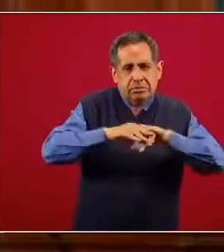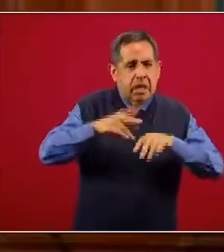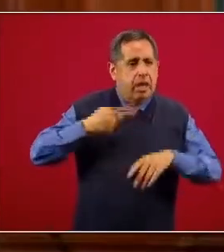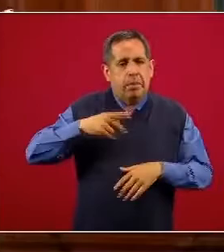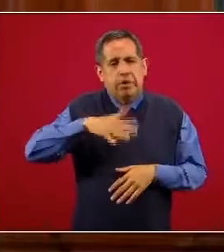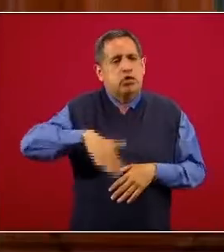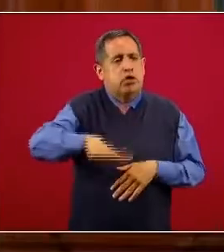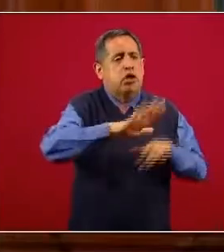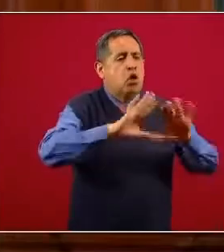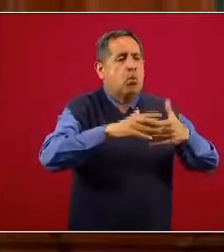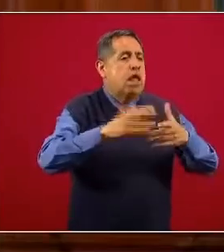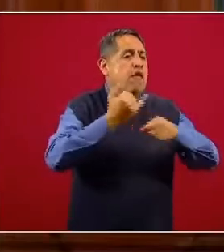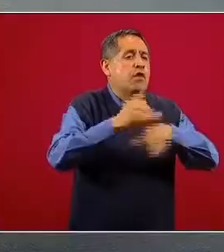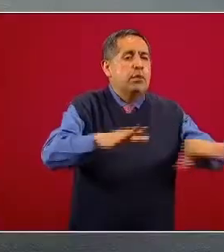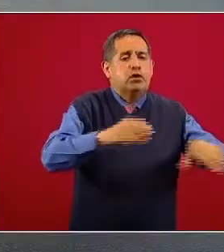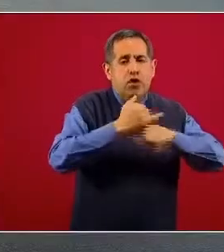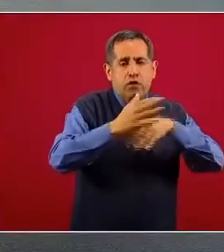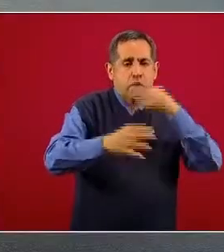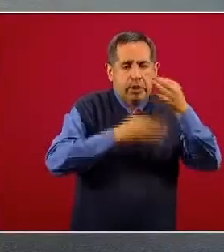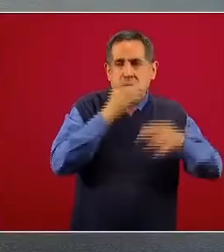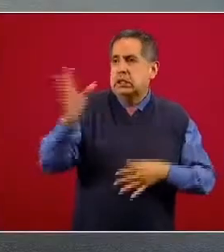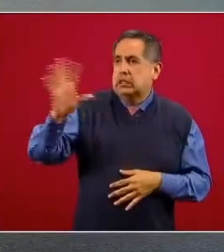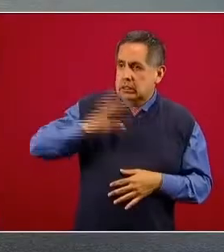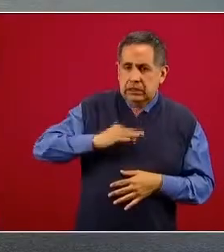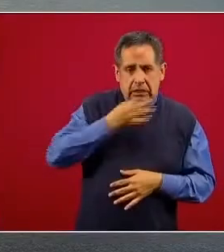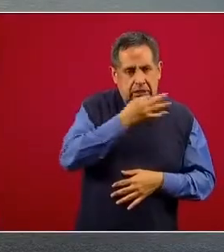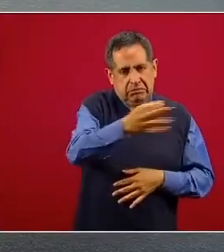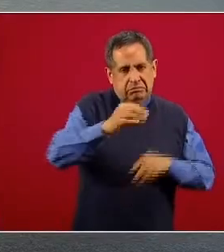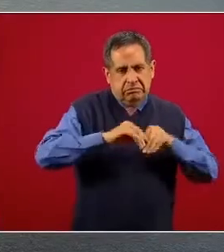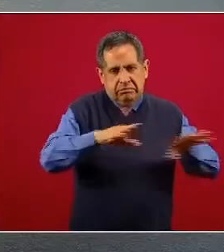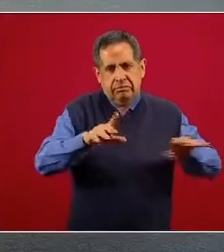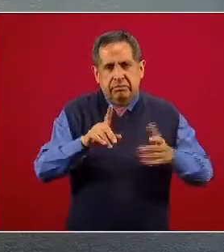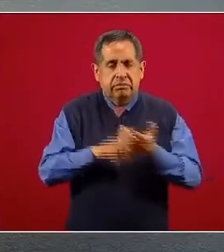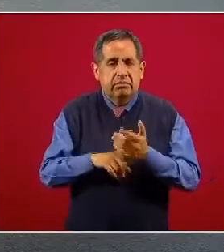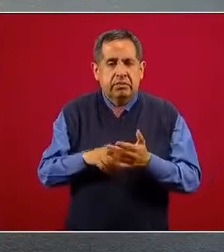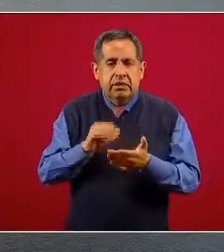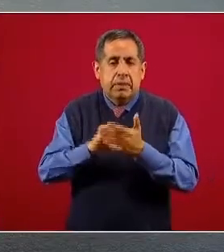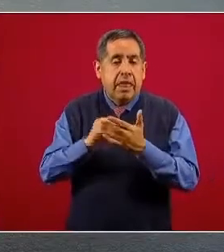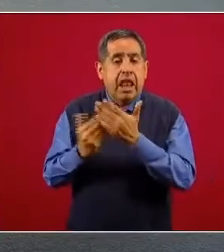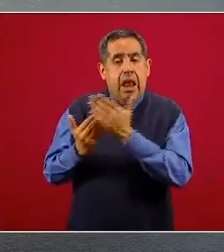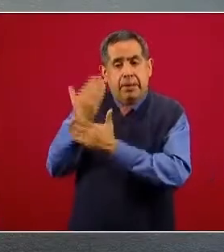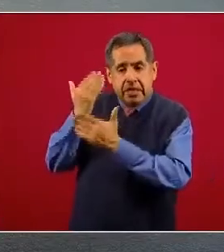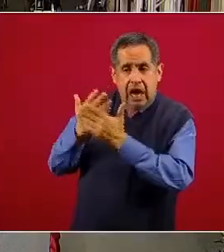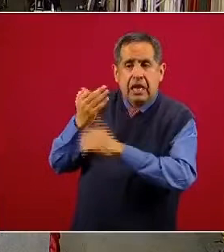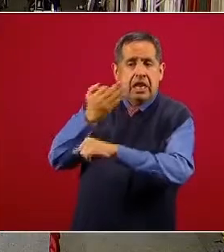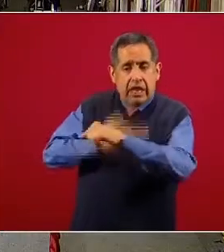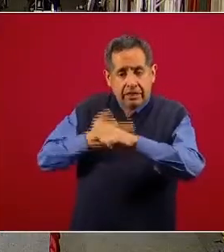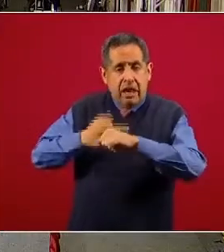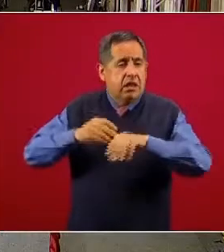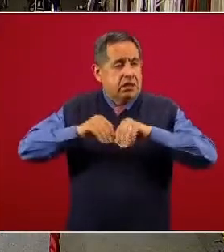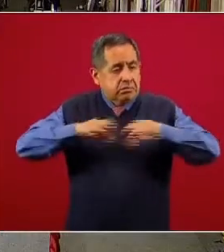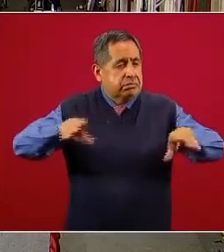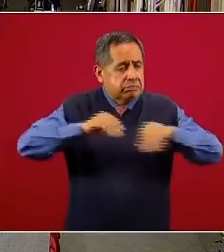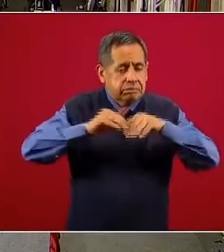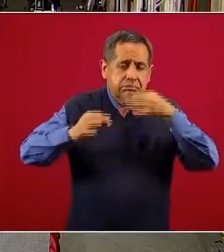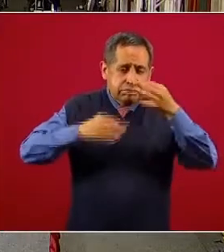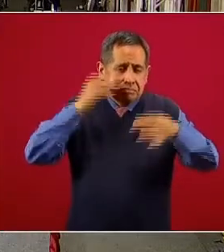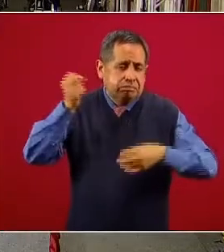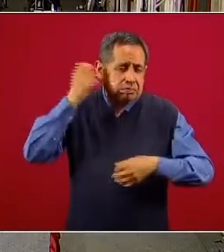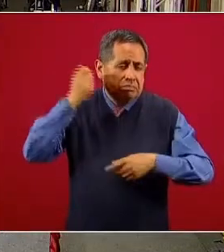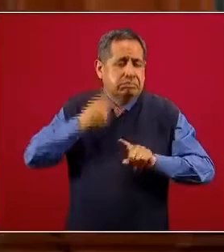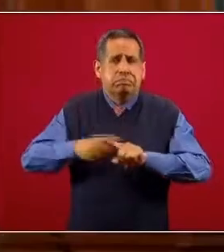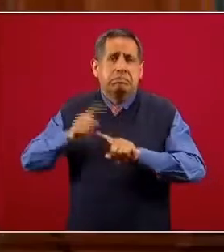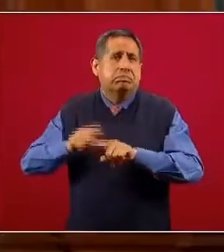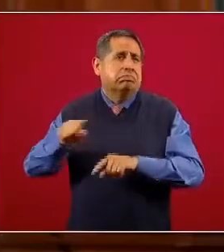la comunidad información importante que nos da usted y que hemos estado transmitiendo tanto las mañaneras como estas conferencias vespertinas en bastantes de